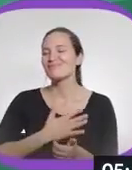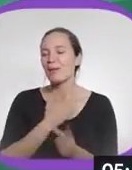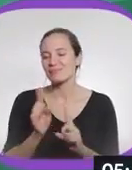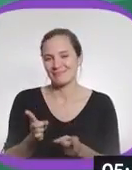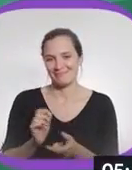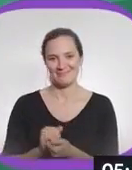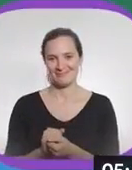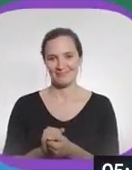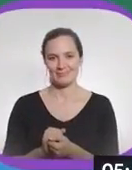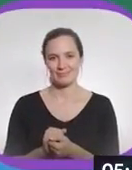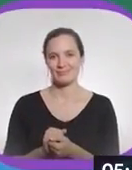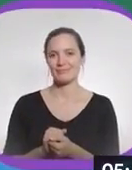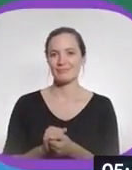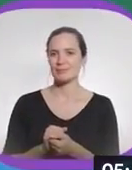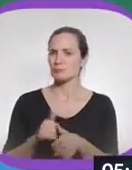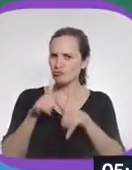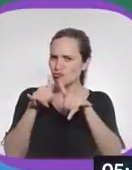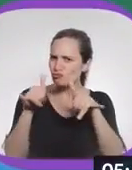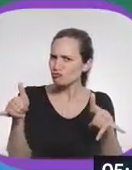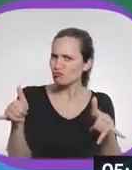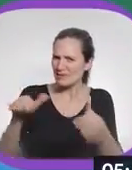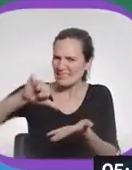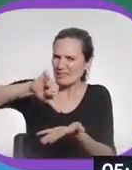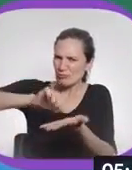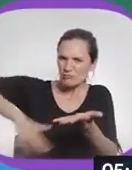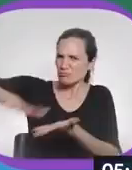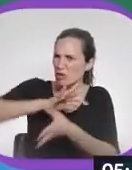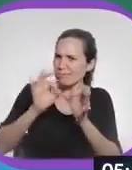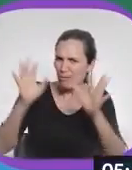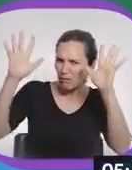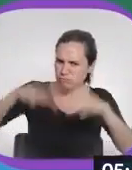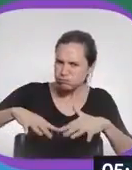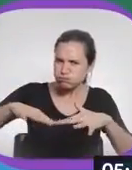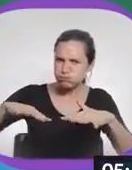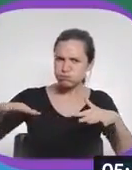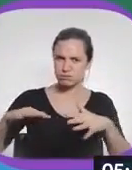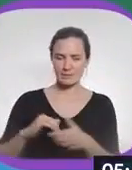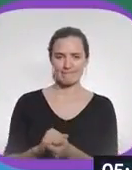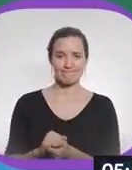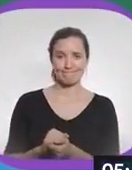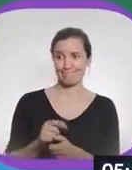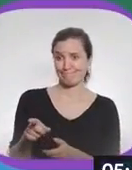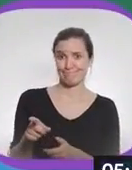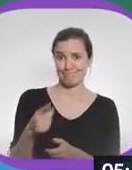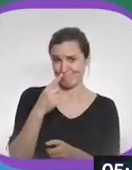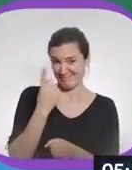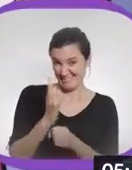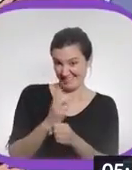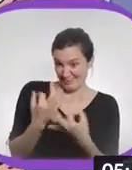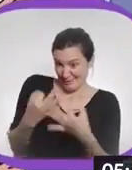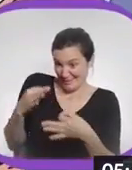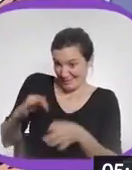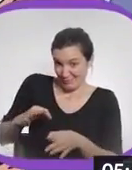¡También te amo, Sparky! Les habla Chetu Becha diciendo que la ciudad ha sido destruida. En noticias menos depresivas, Timmy Turner salvó a su perro de la